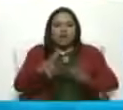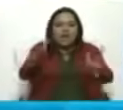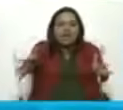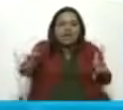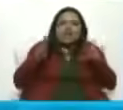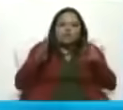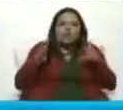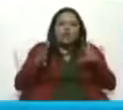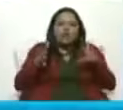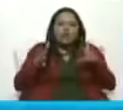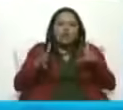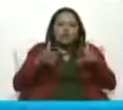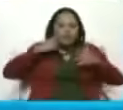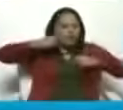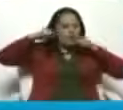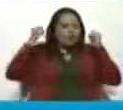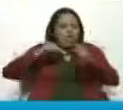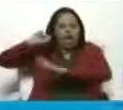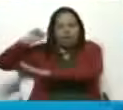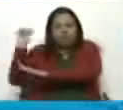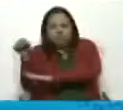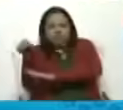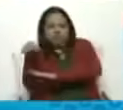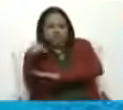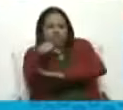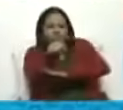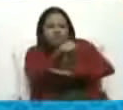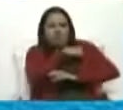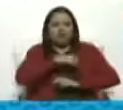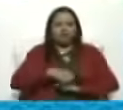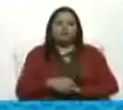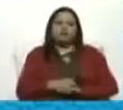ganaremos por paliza.